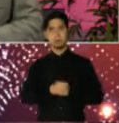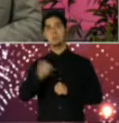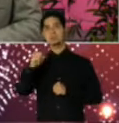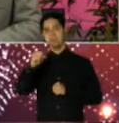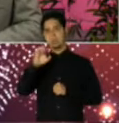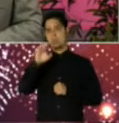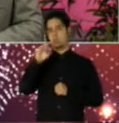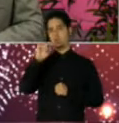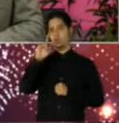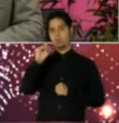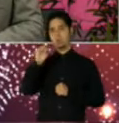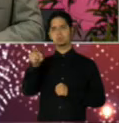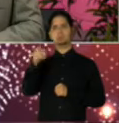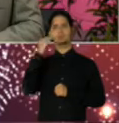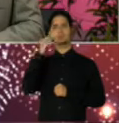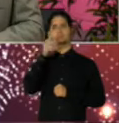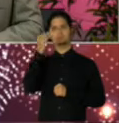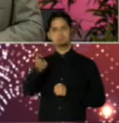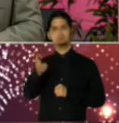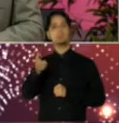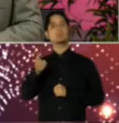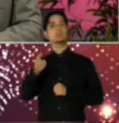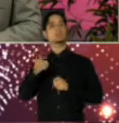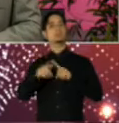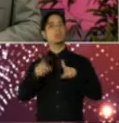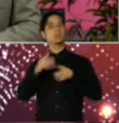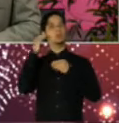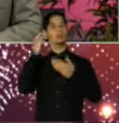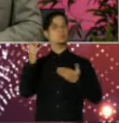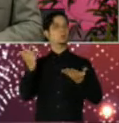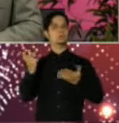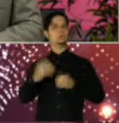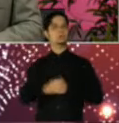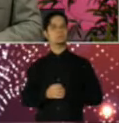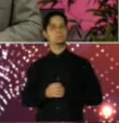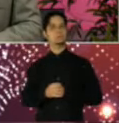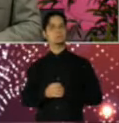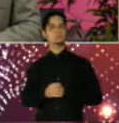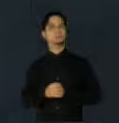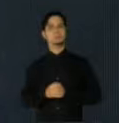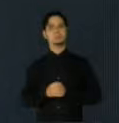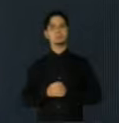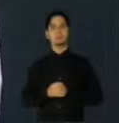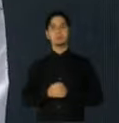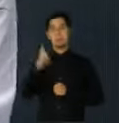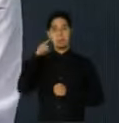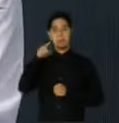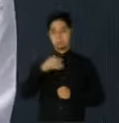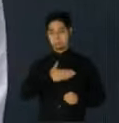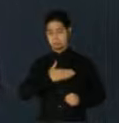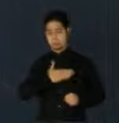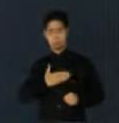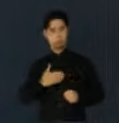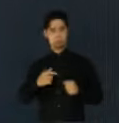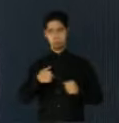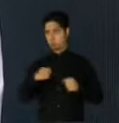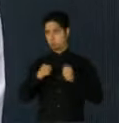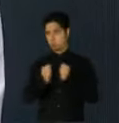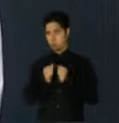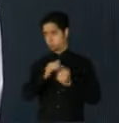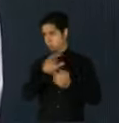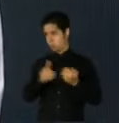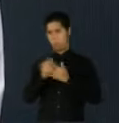Eduardo Laureano, y el mensaje pues es para que tenga la cortesía, al igual que lo he hecho con todo el mundo y al igual que lo han hecho todos los